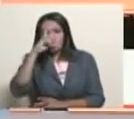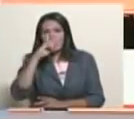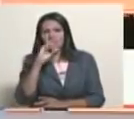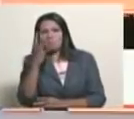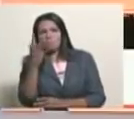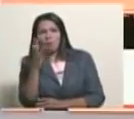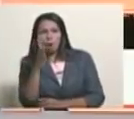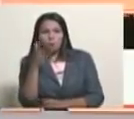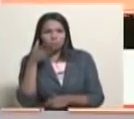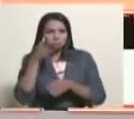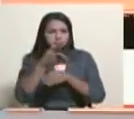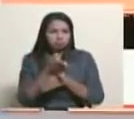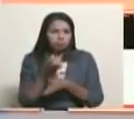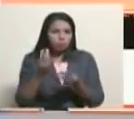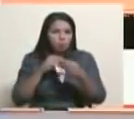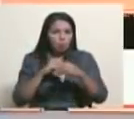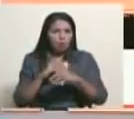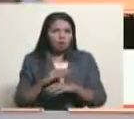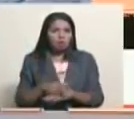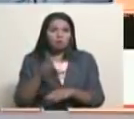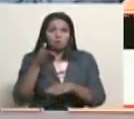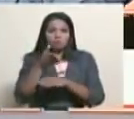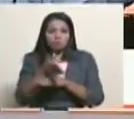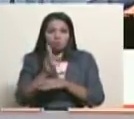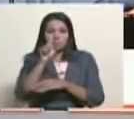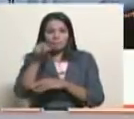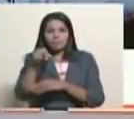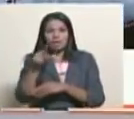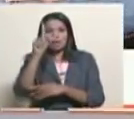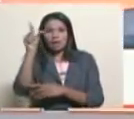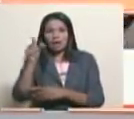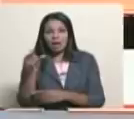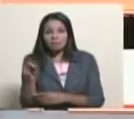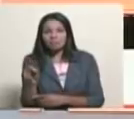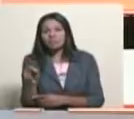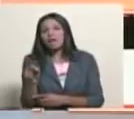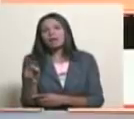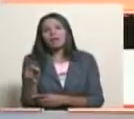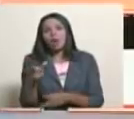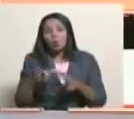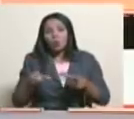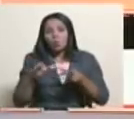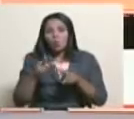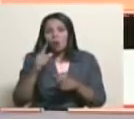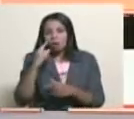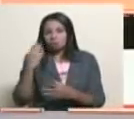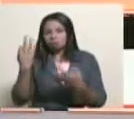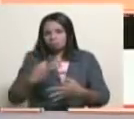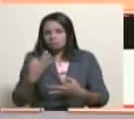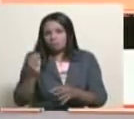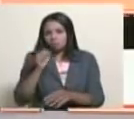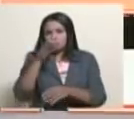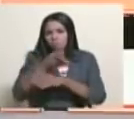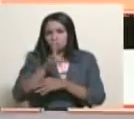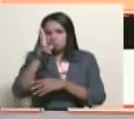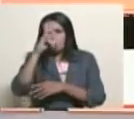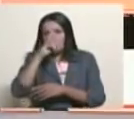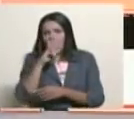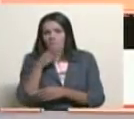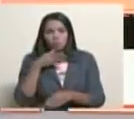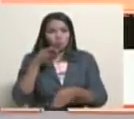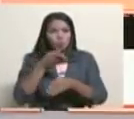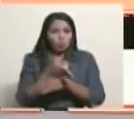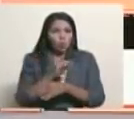año. Como fuimos a Roma hace 2 años, claro que sí. A donde haya que